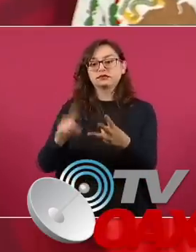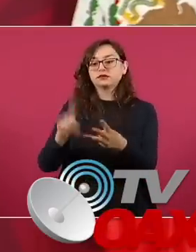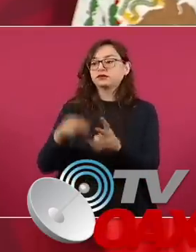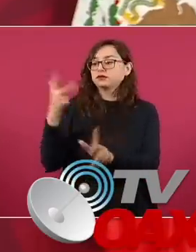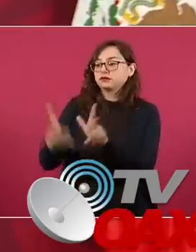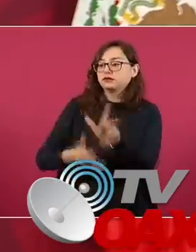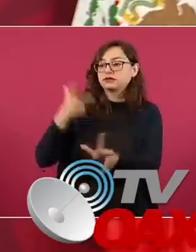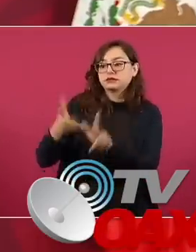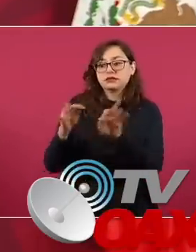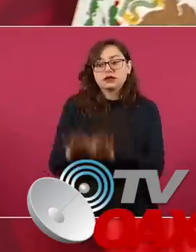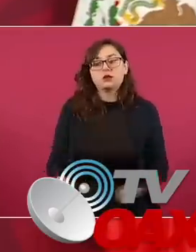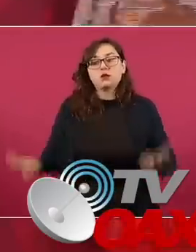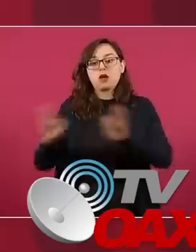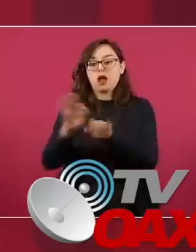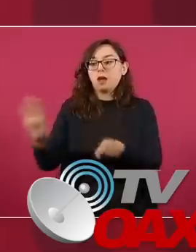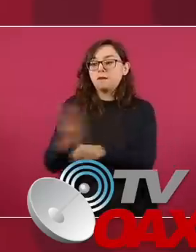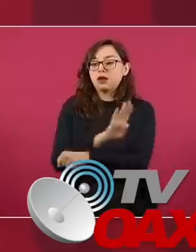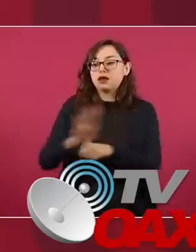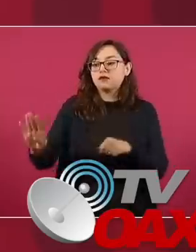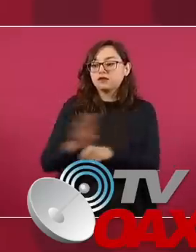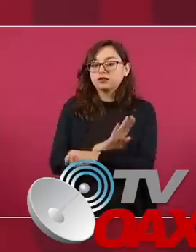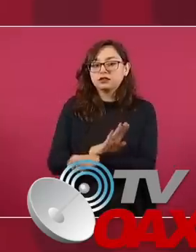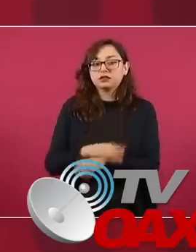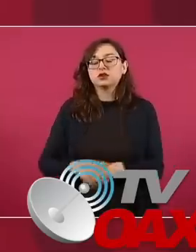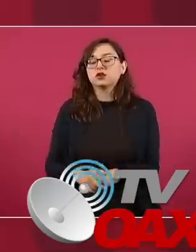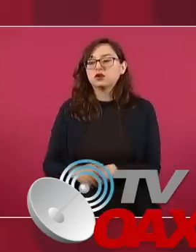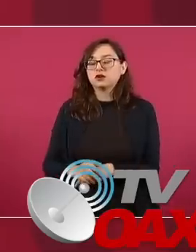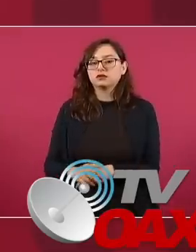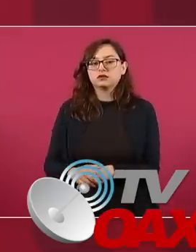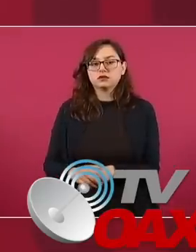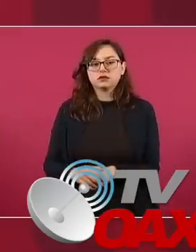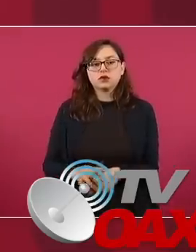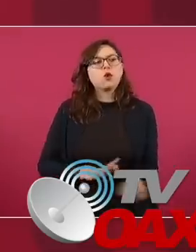porque Estados Unidos,